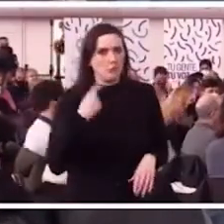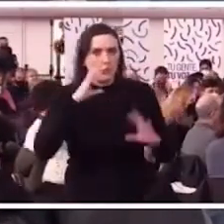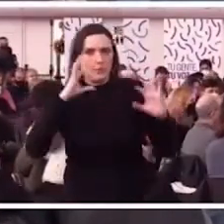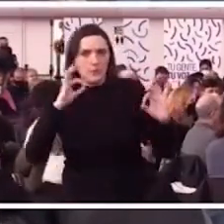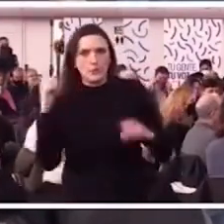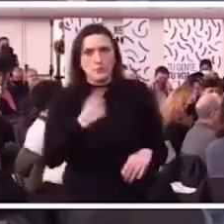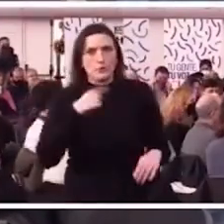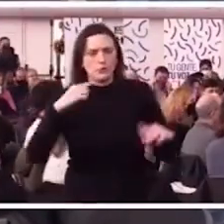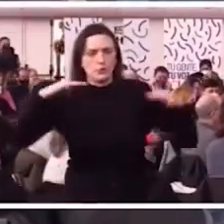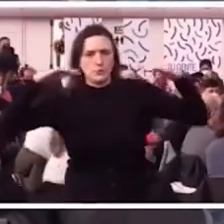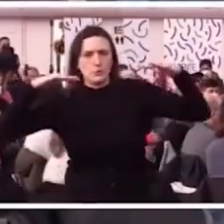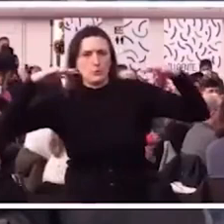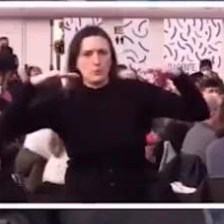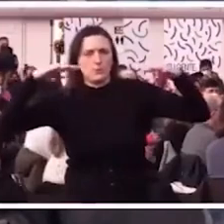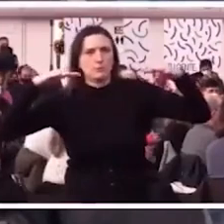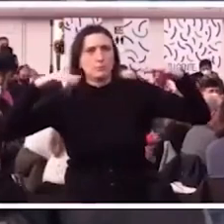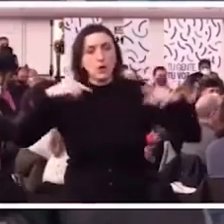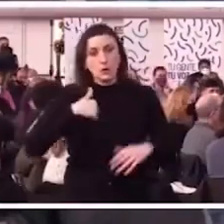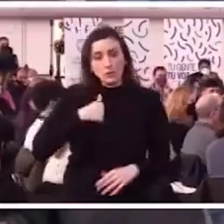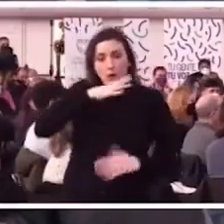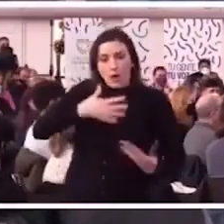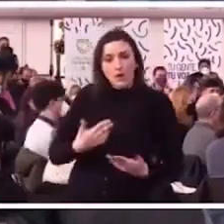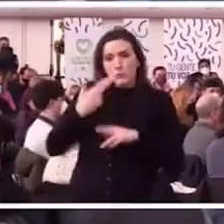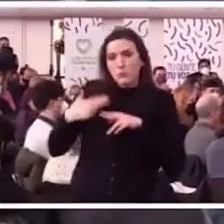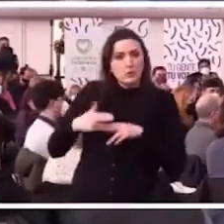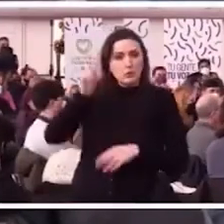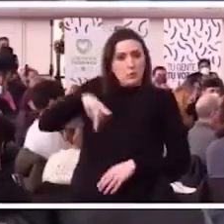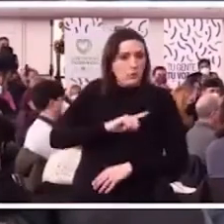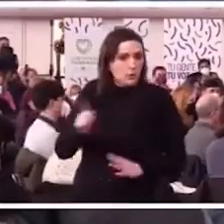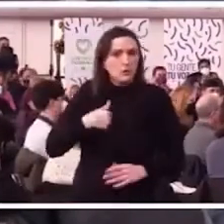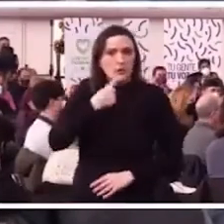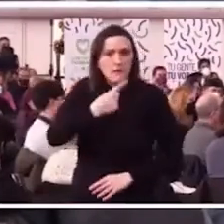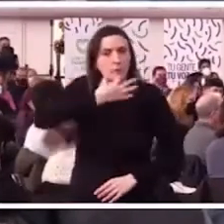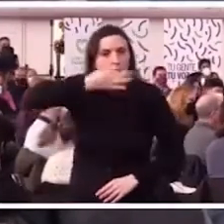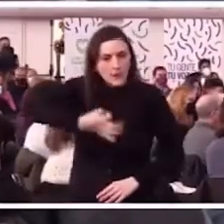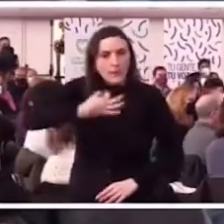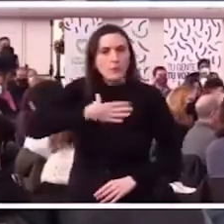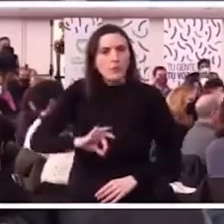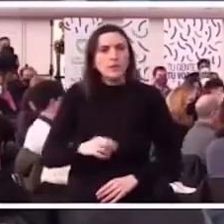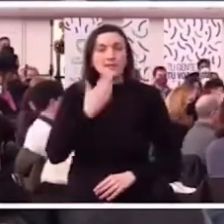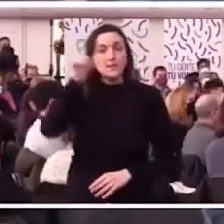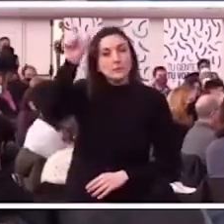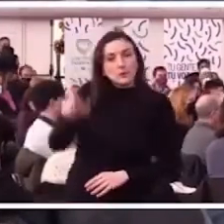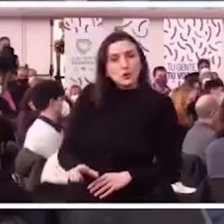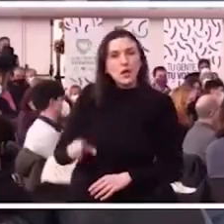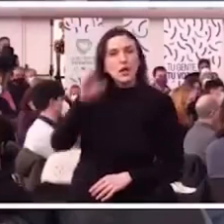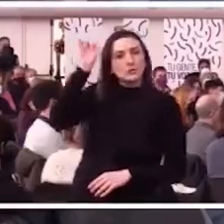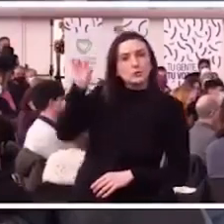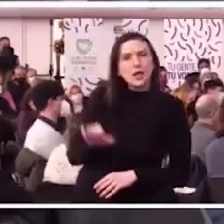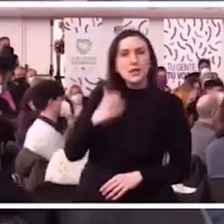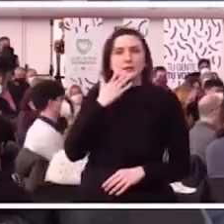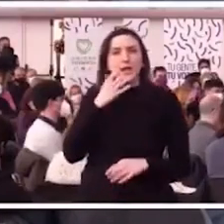Y yo ya no soy político, puedo decir la verdad. Cuando escucháis a alguien decir que las